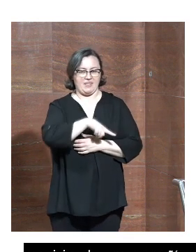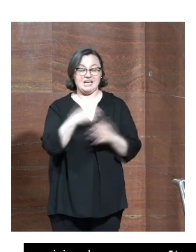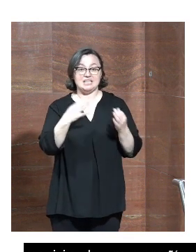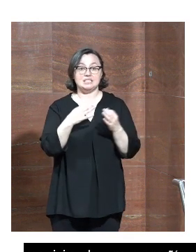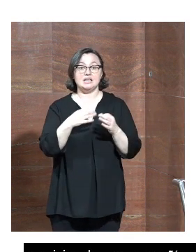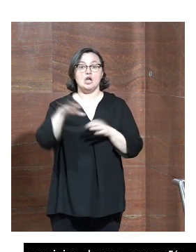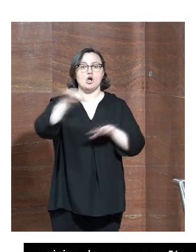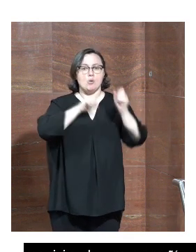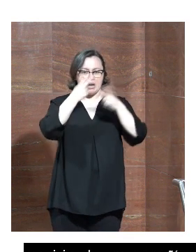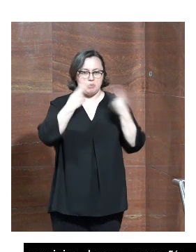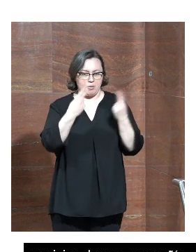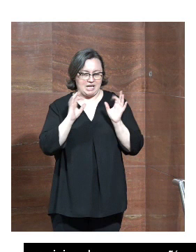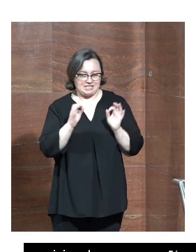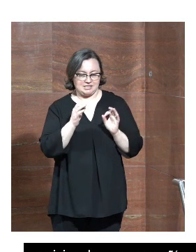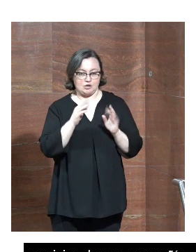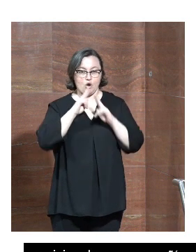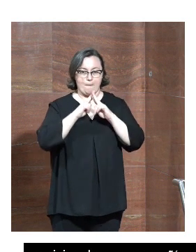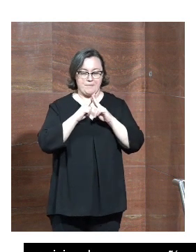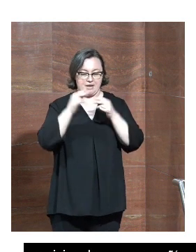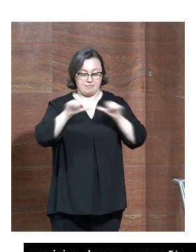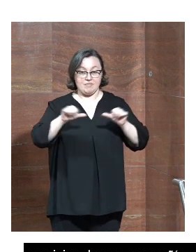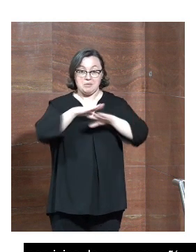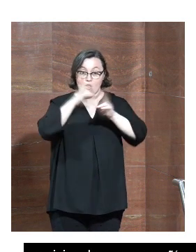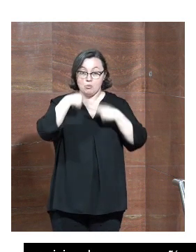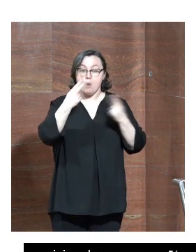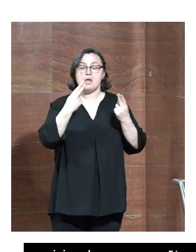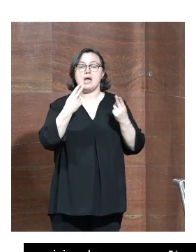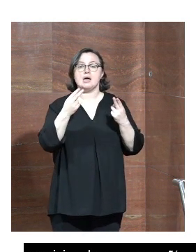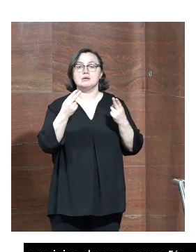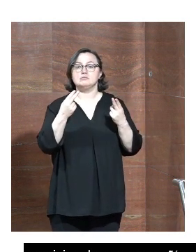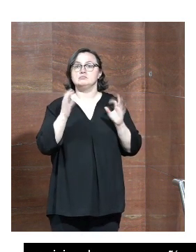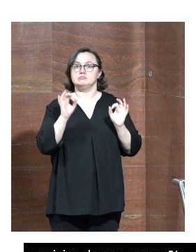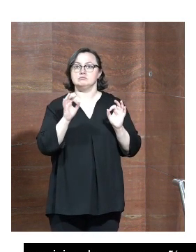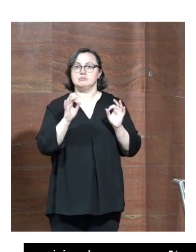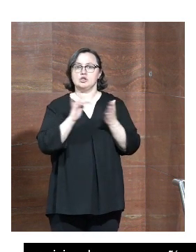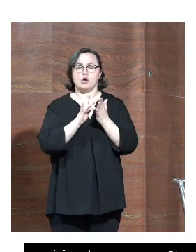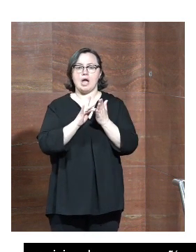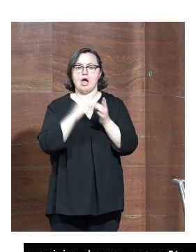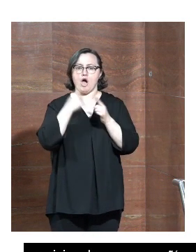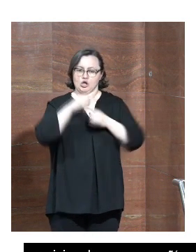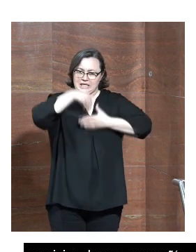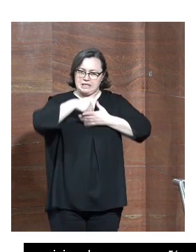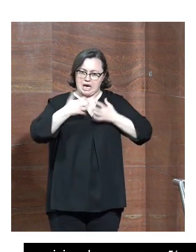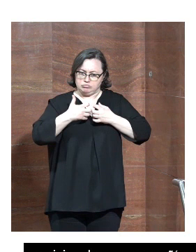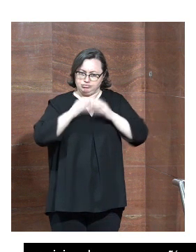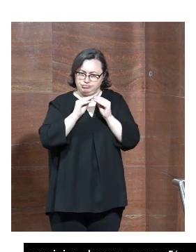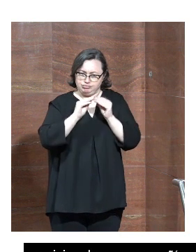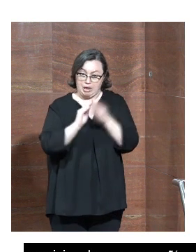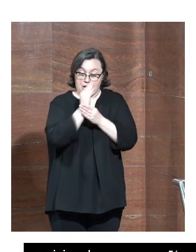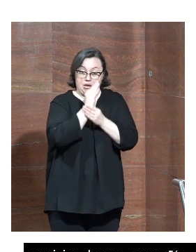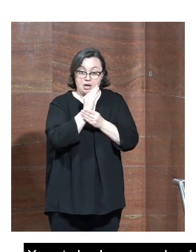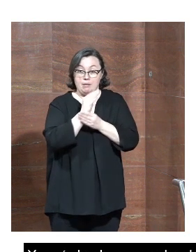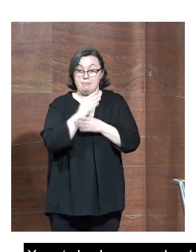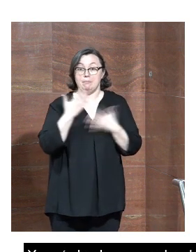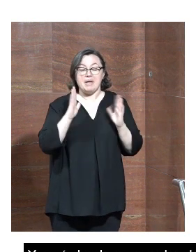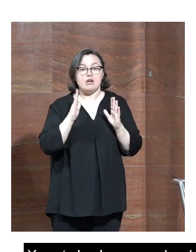tema de las compras públicas. La administración pública puede desarrollar cosas internamente, pero